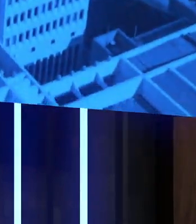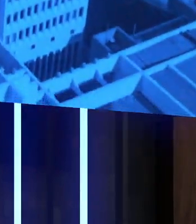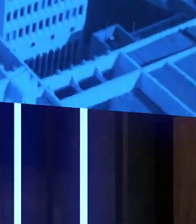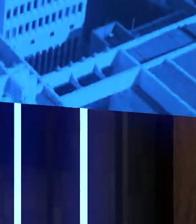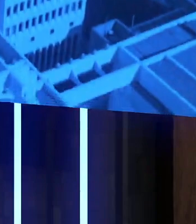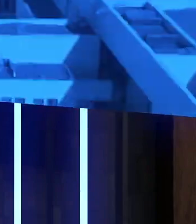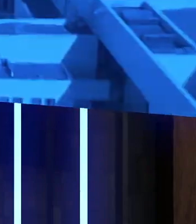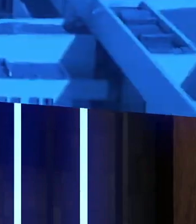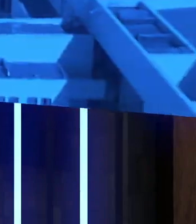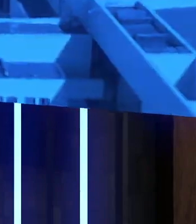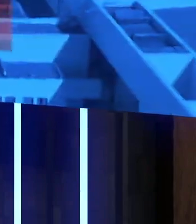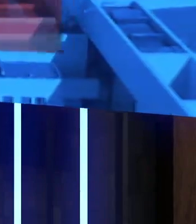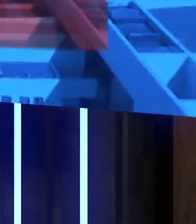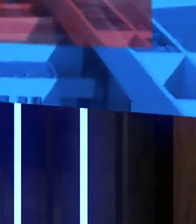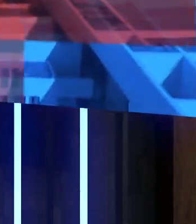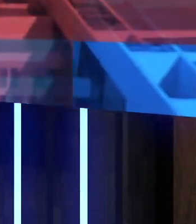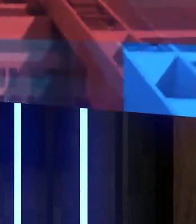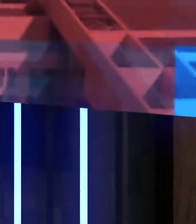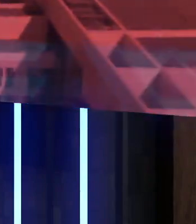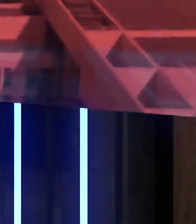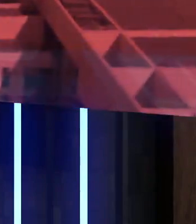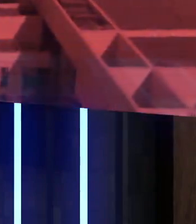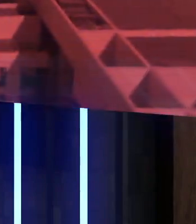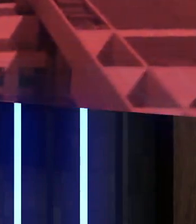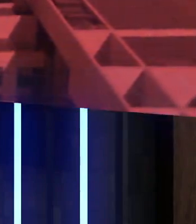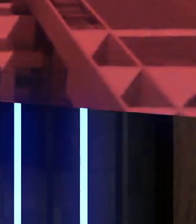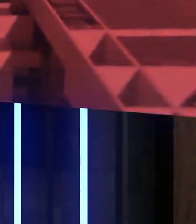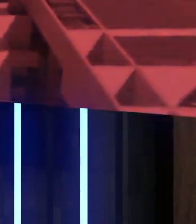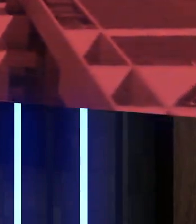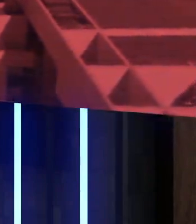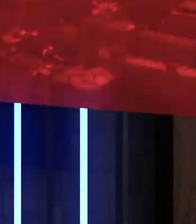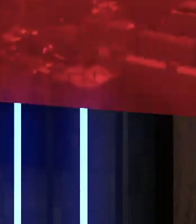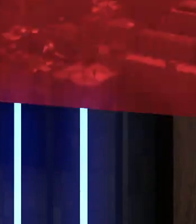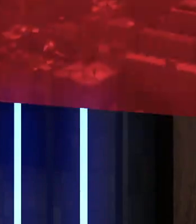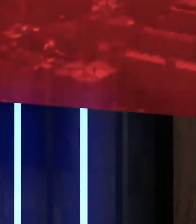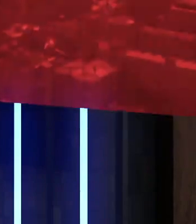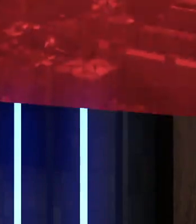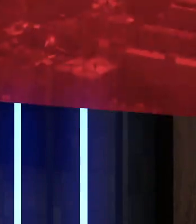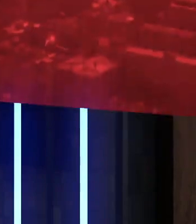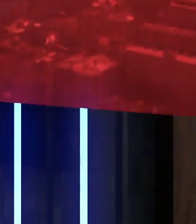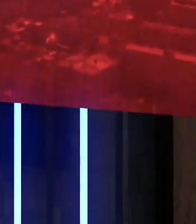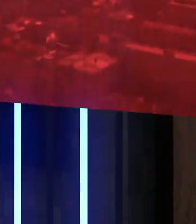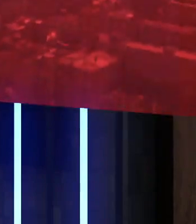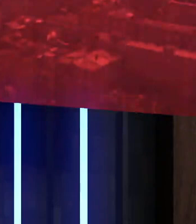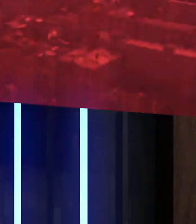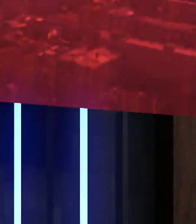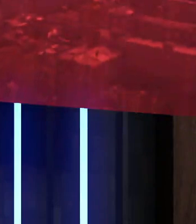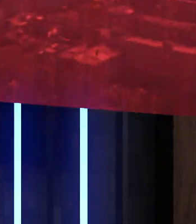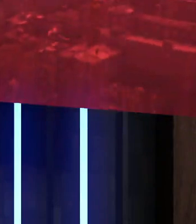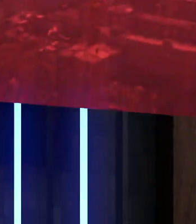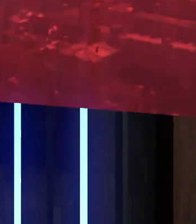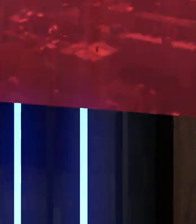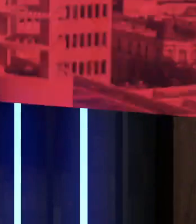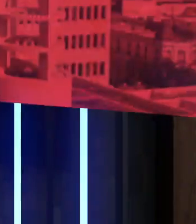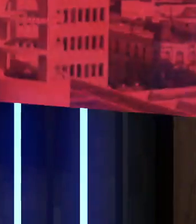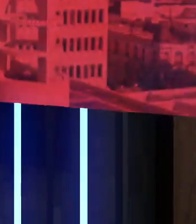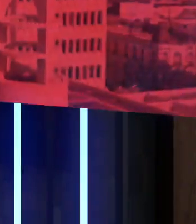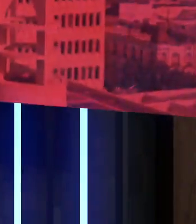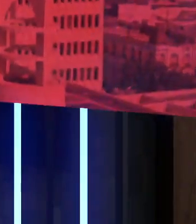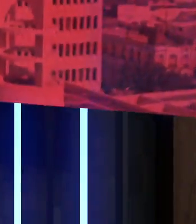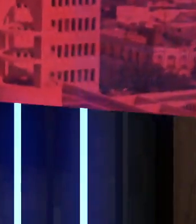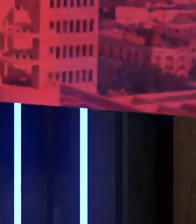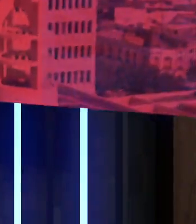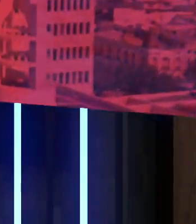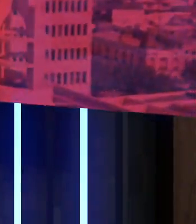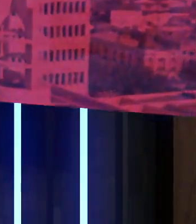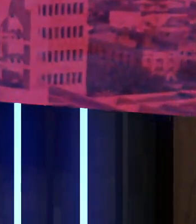los representantes de la tercera y cuarta edad y el gobierno, crear un registro nacional de cuidadores de personas en situación